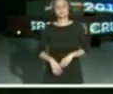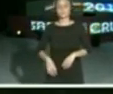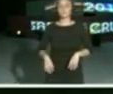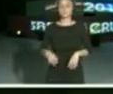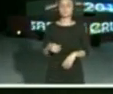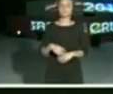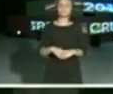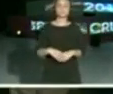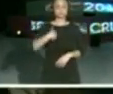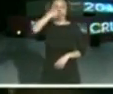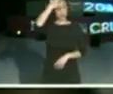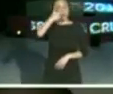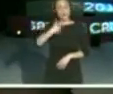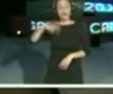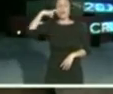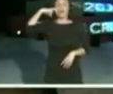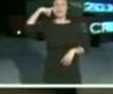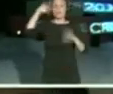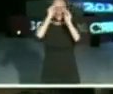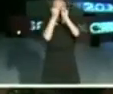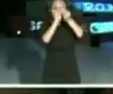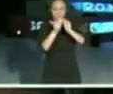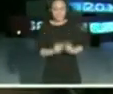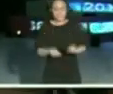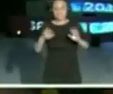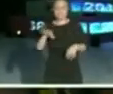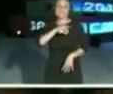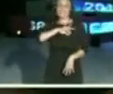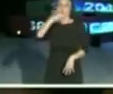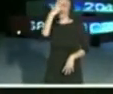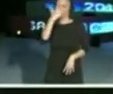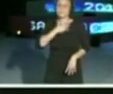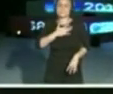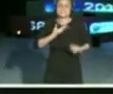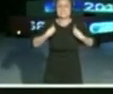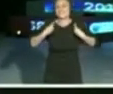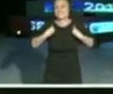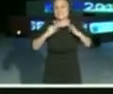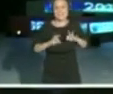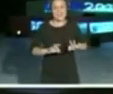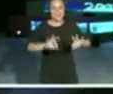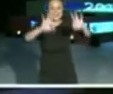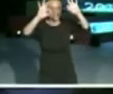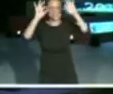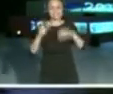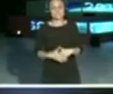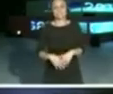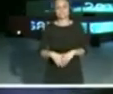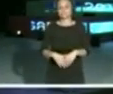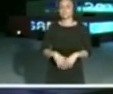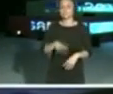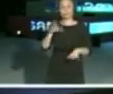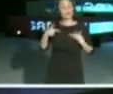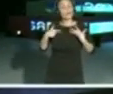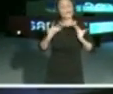Zapatero soy, don carnal es mi vida, con ella me voy